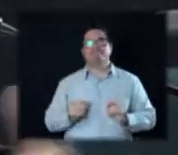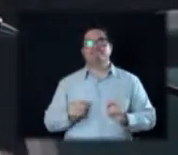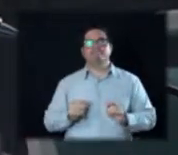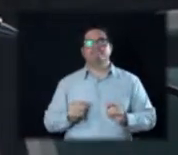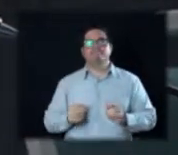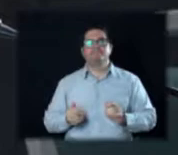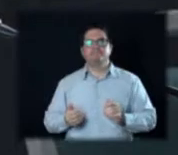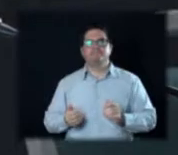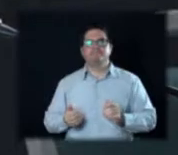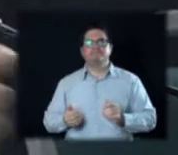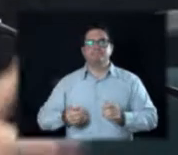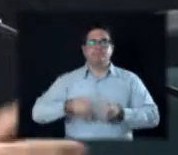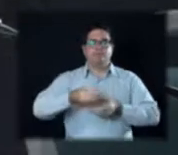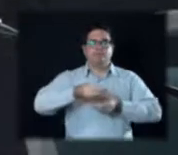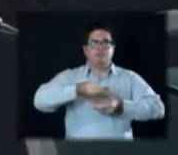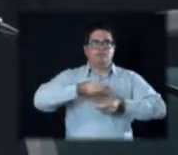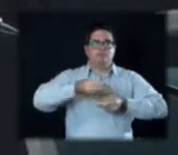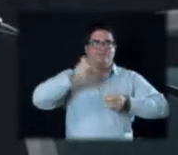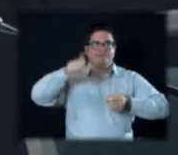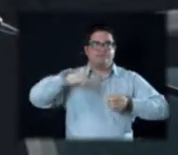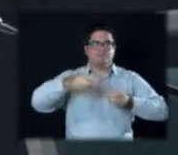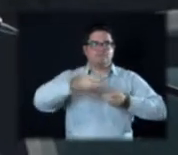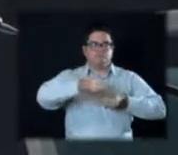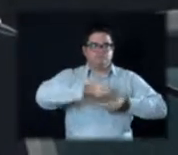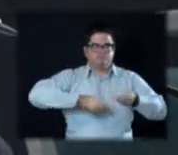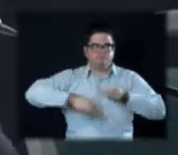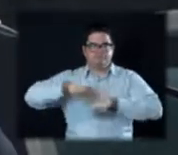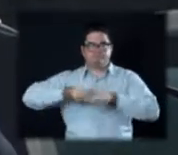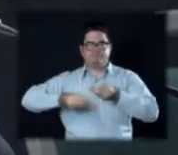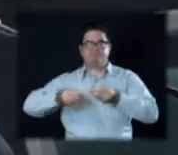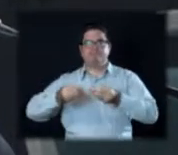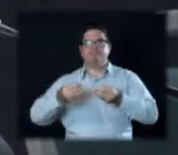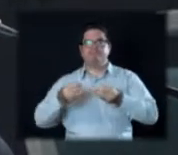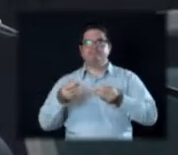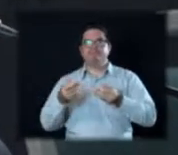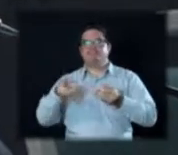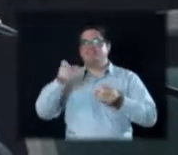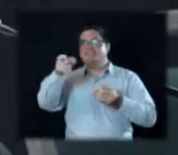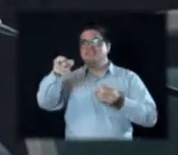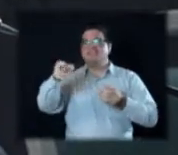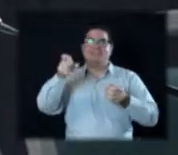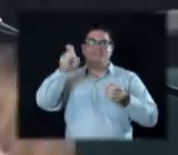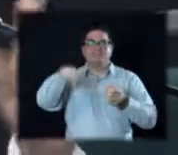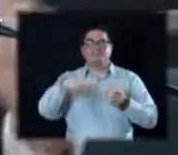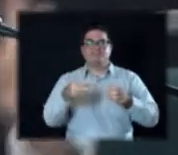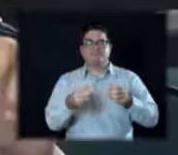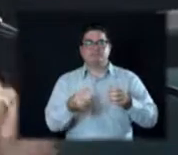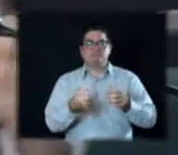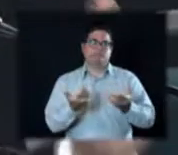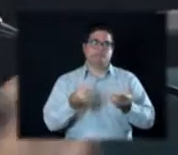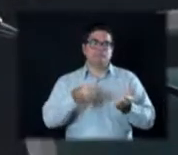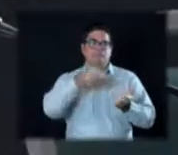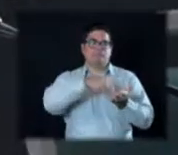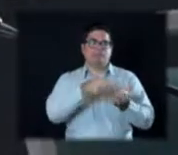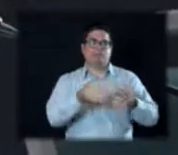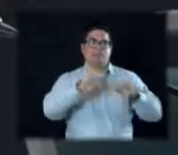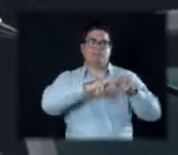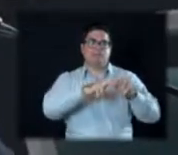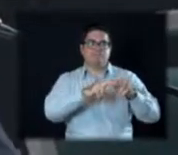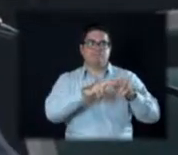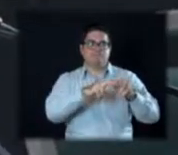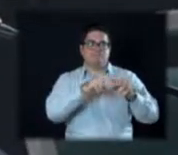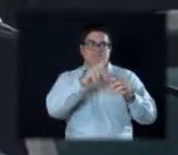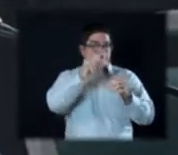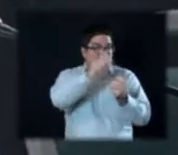grande es el aumento. Eso depende de las finanzas del gobierno. Tendrán que añadir esa cantidad al costo, pero no